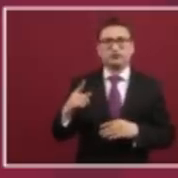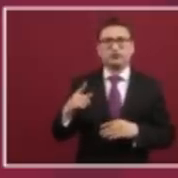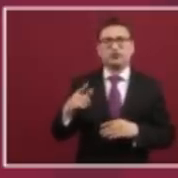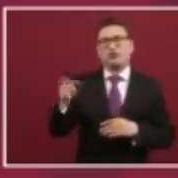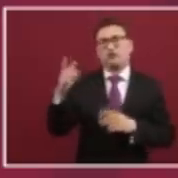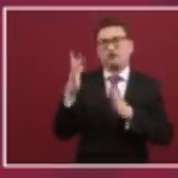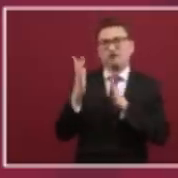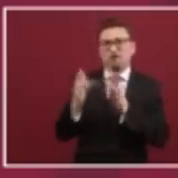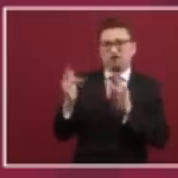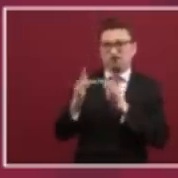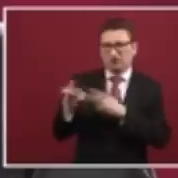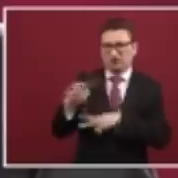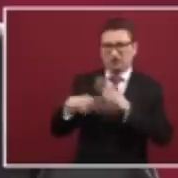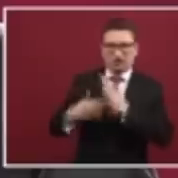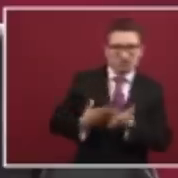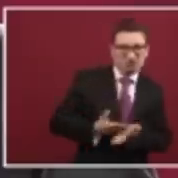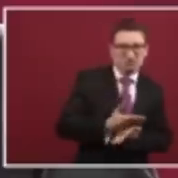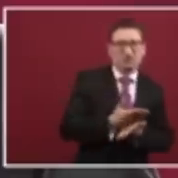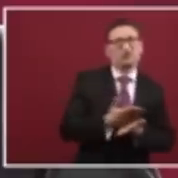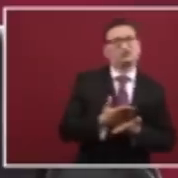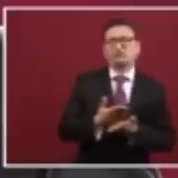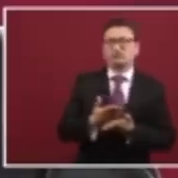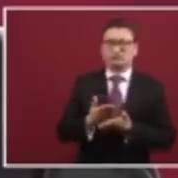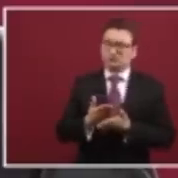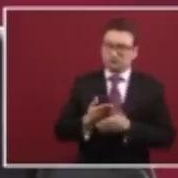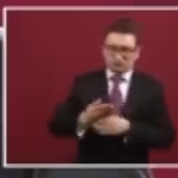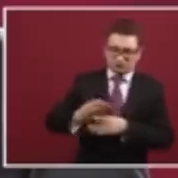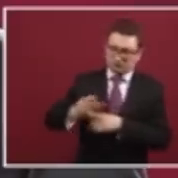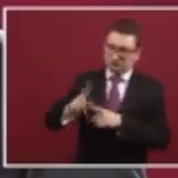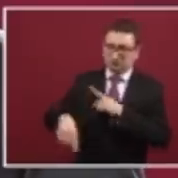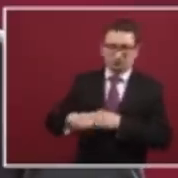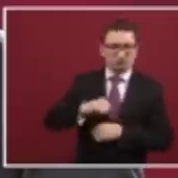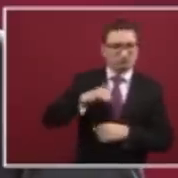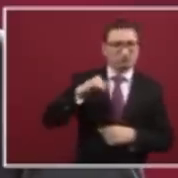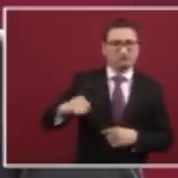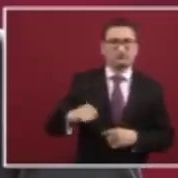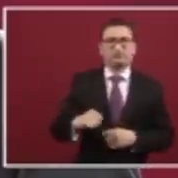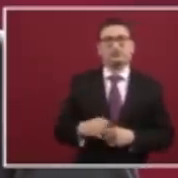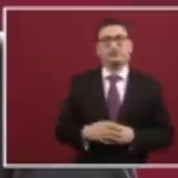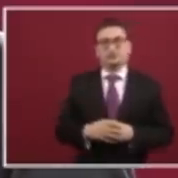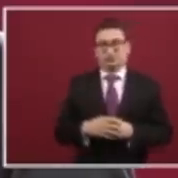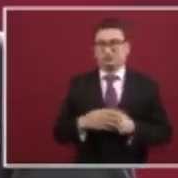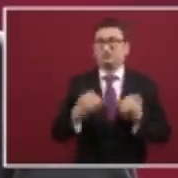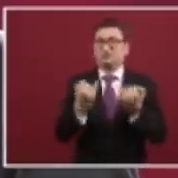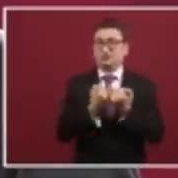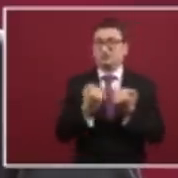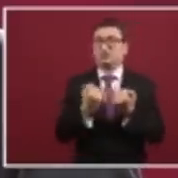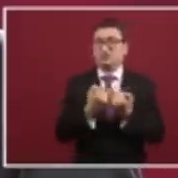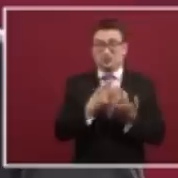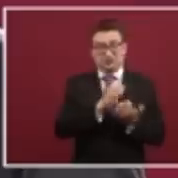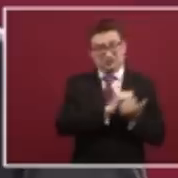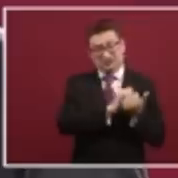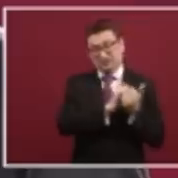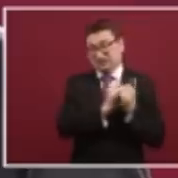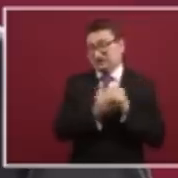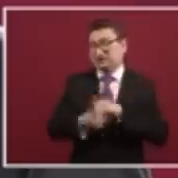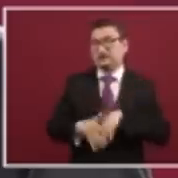francesa apoyada por los conservadores, fue toda una transformación,